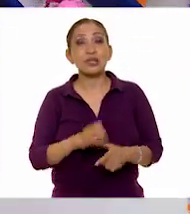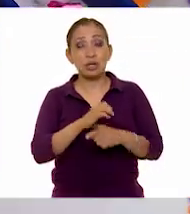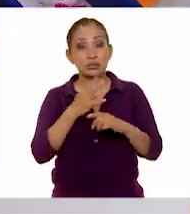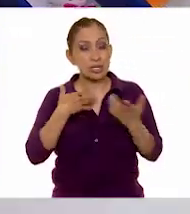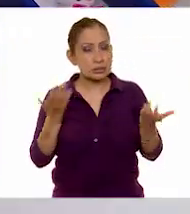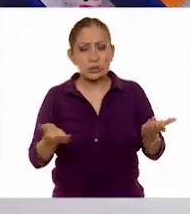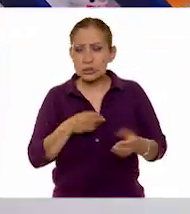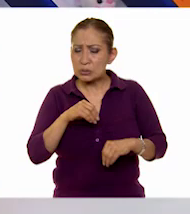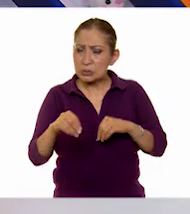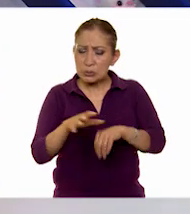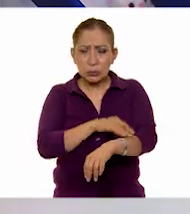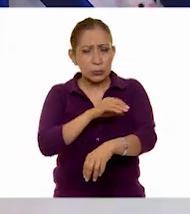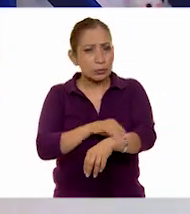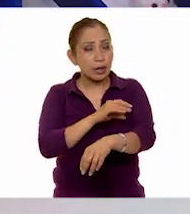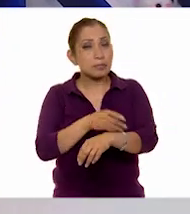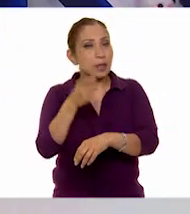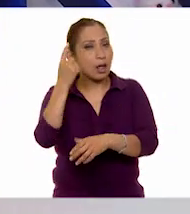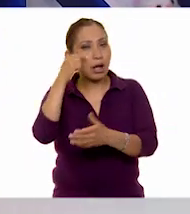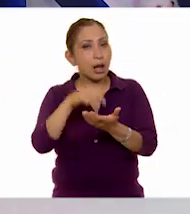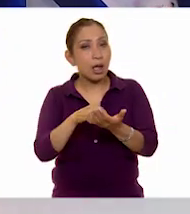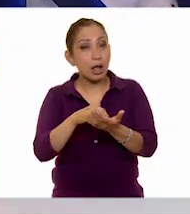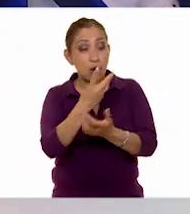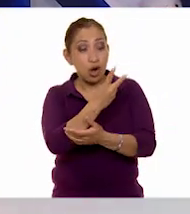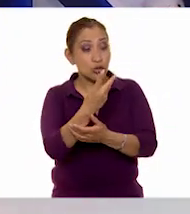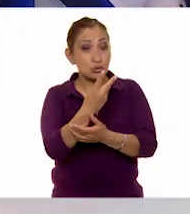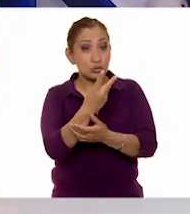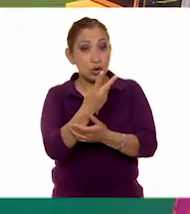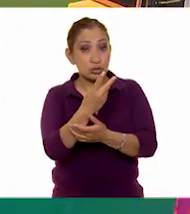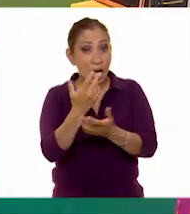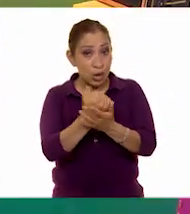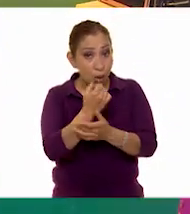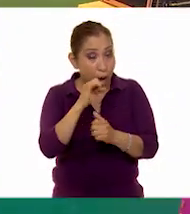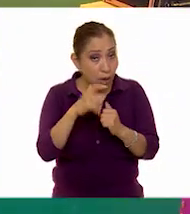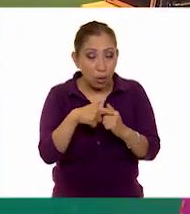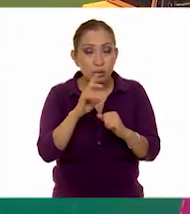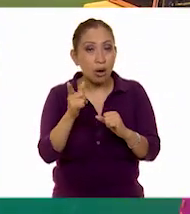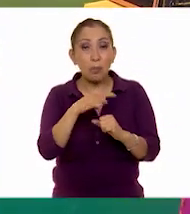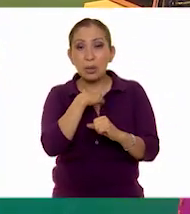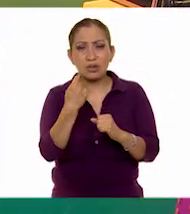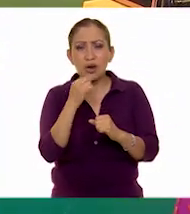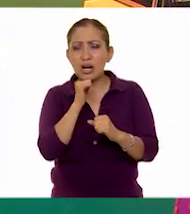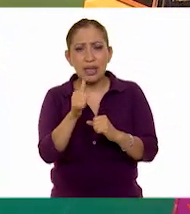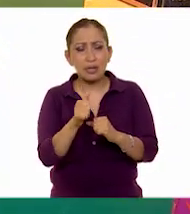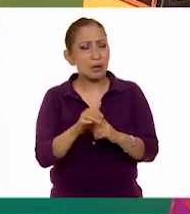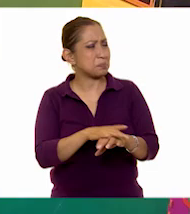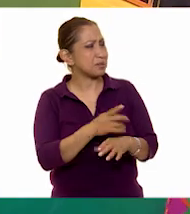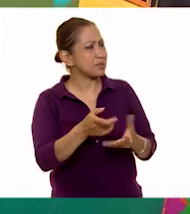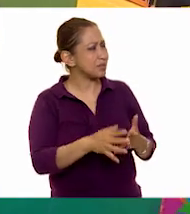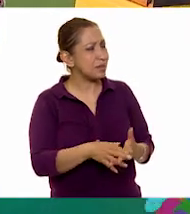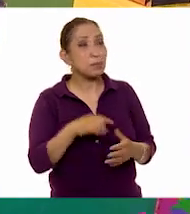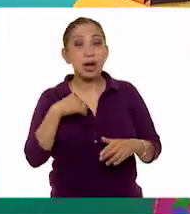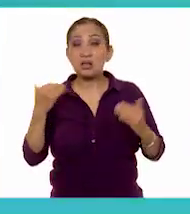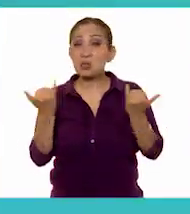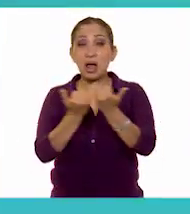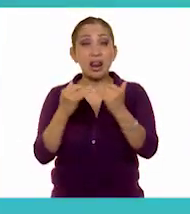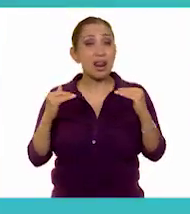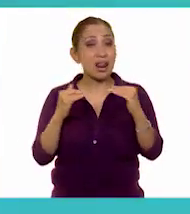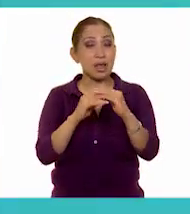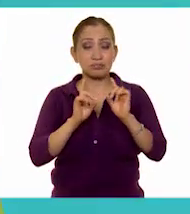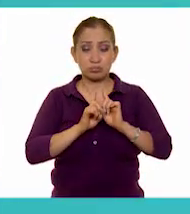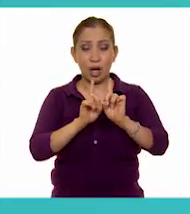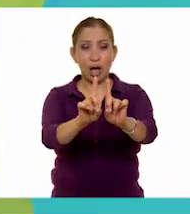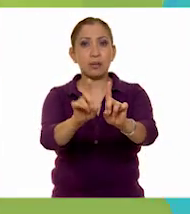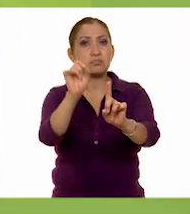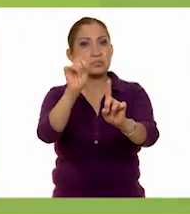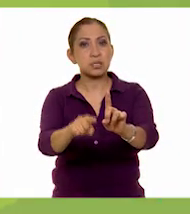activaron mucho. ¿Pero qué creen? Ninguno ganó. Ninguno perdió. ¿Qué? ¿Por qué? Fue un empate. Los dos